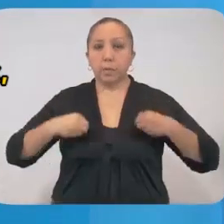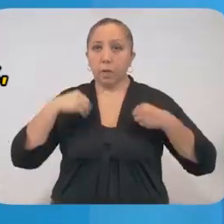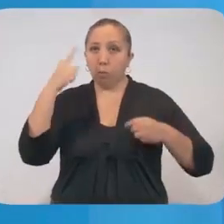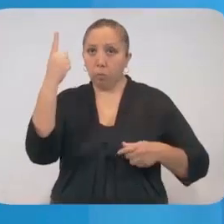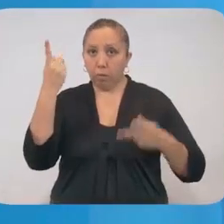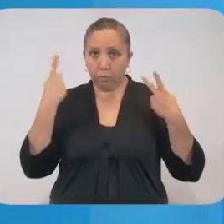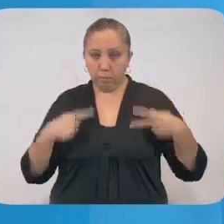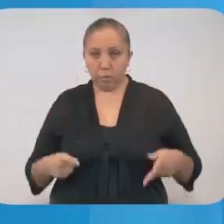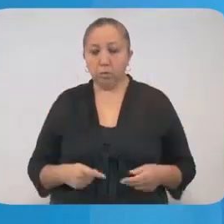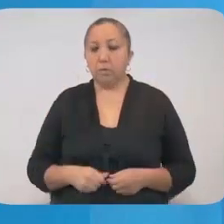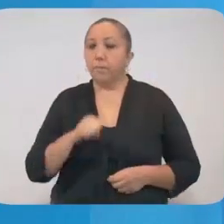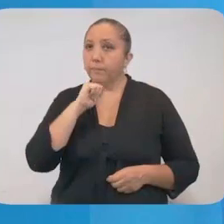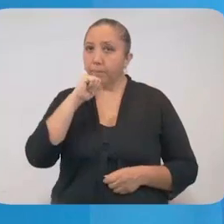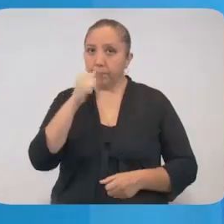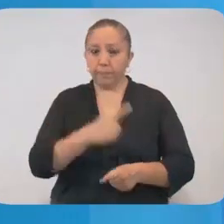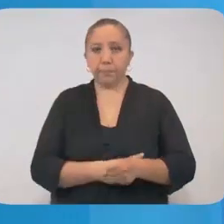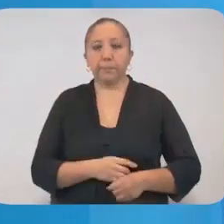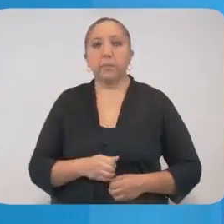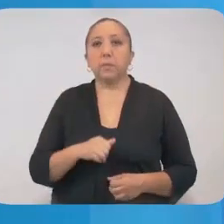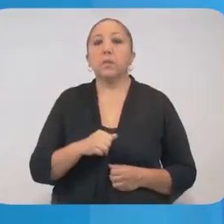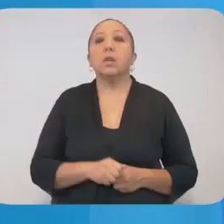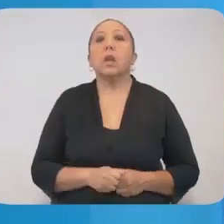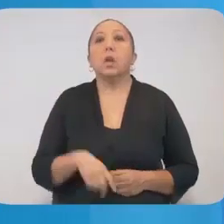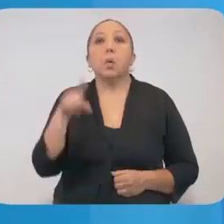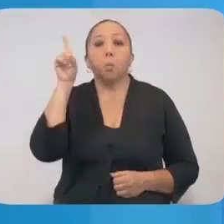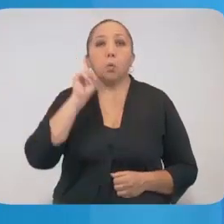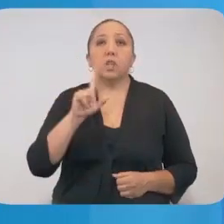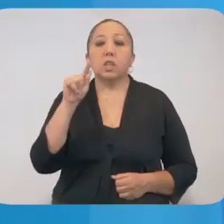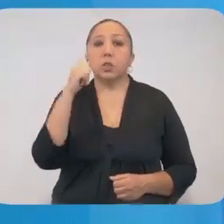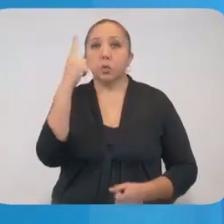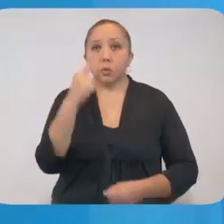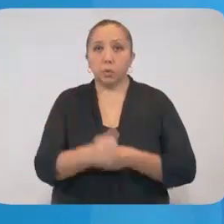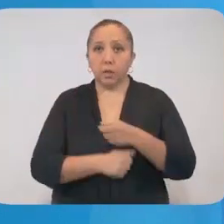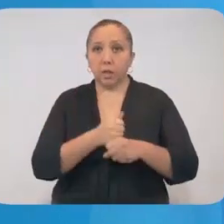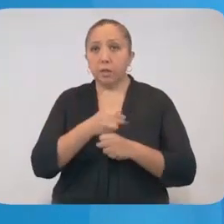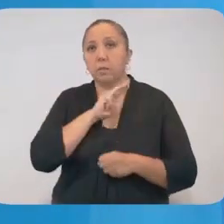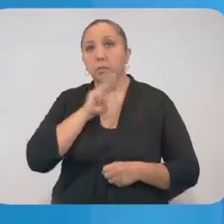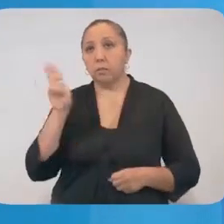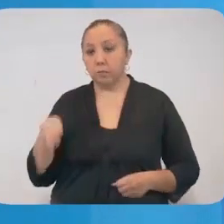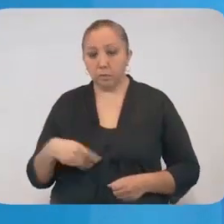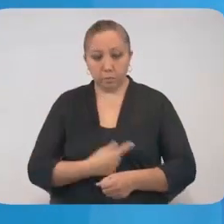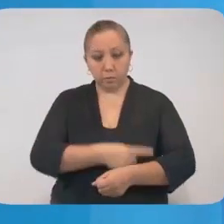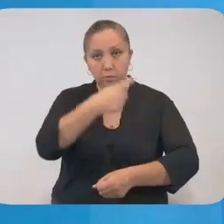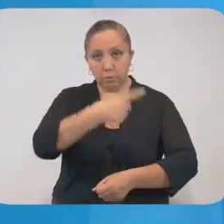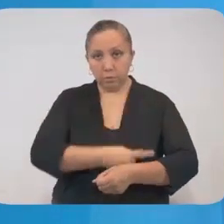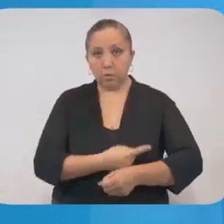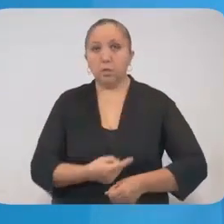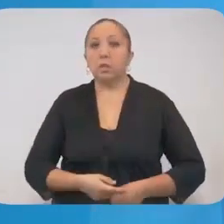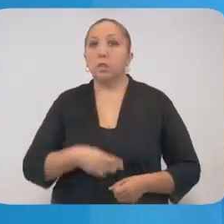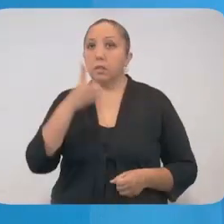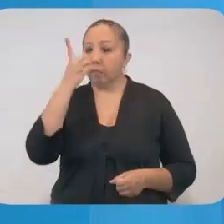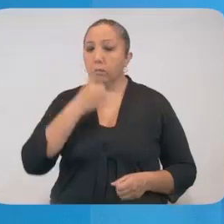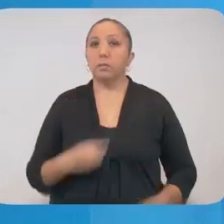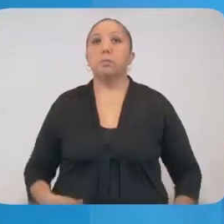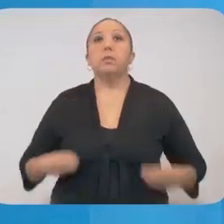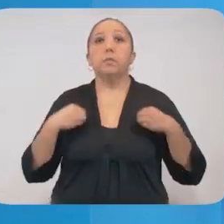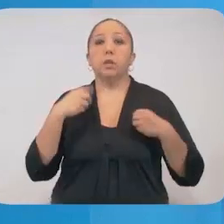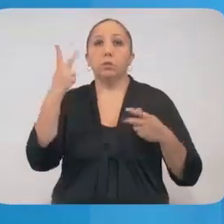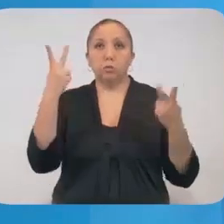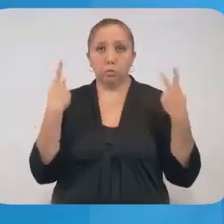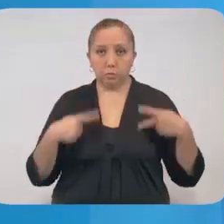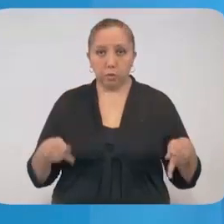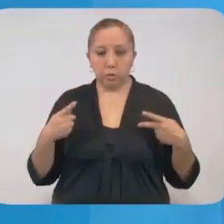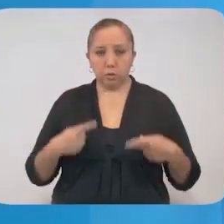síntomas. Mujer de 71 años de Mérida, con hipertensión y diabetes. Convivía con 2 contactos, los cuales